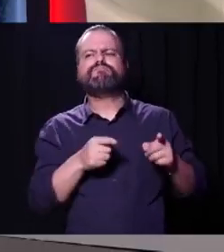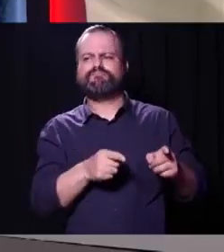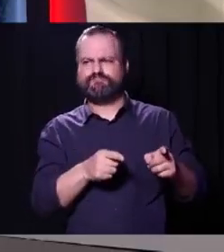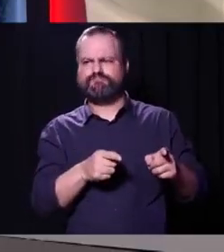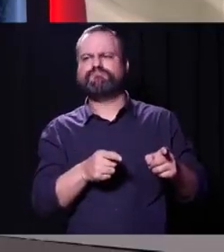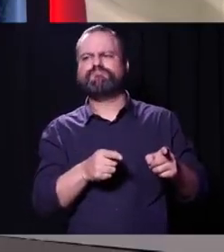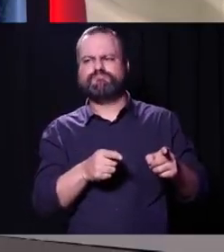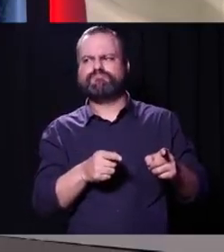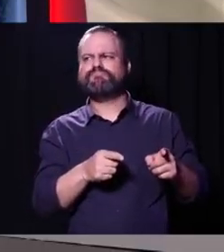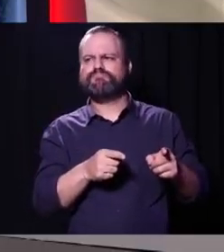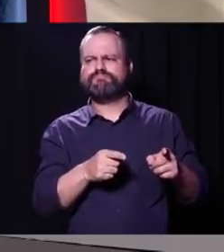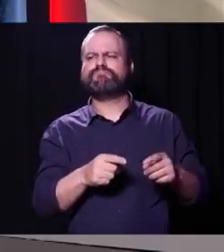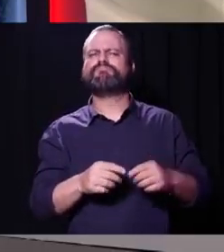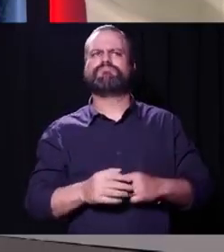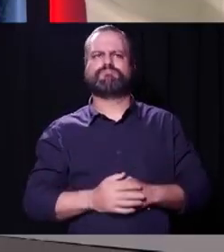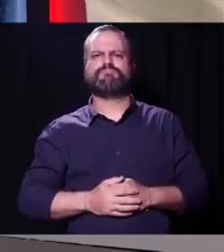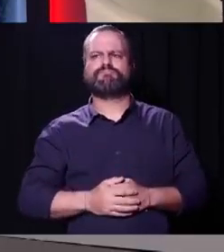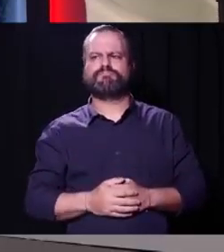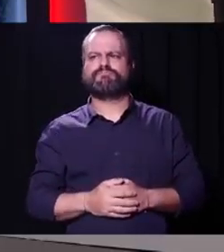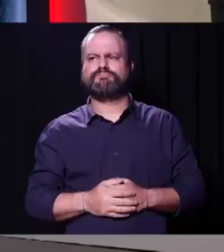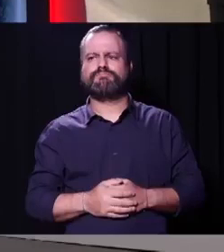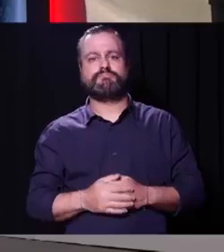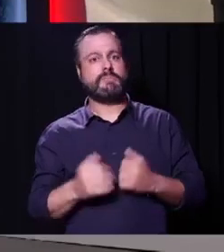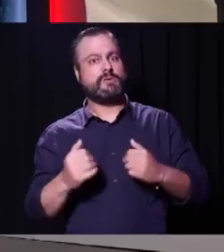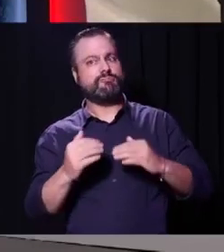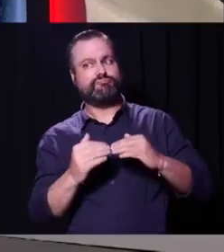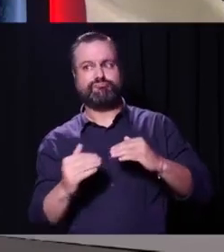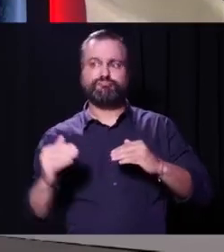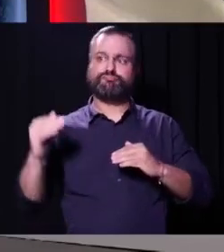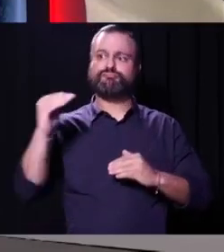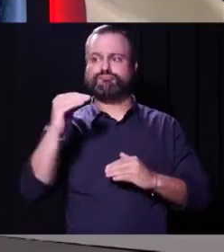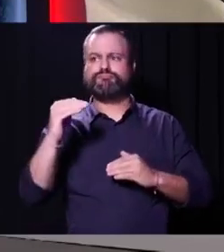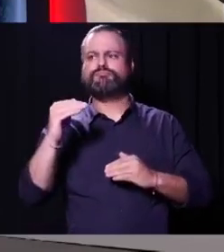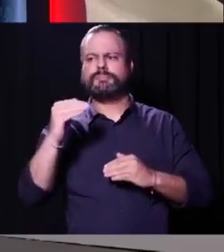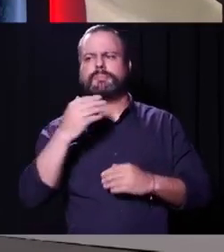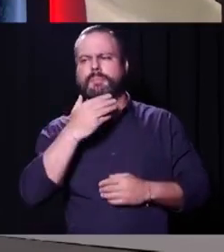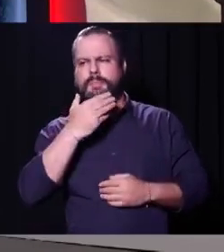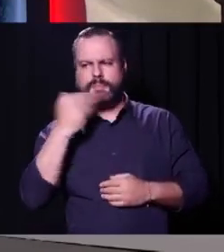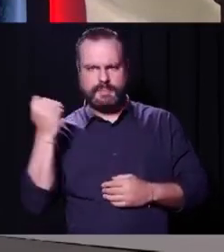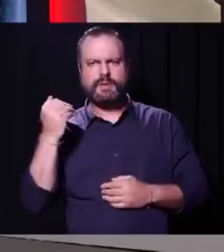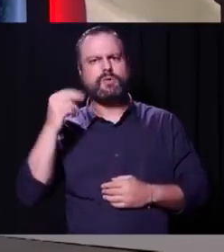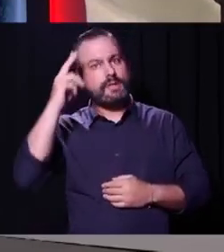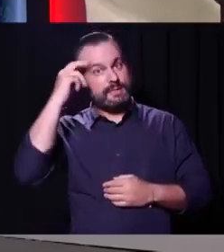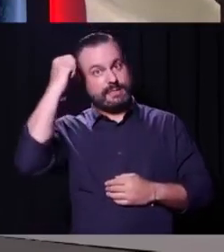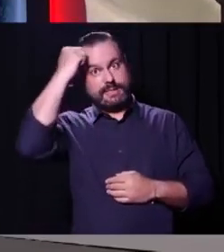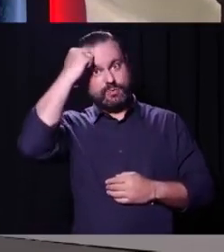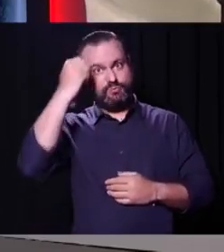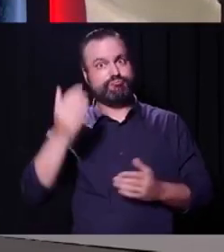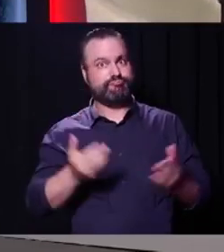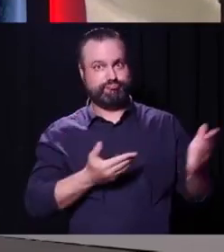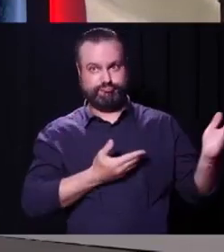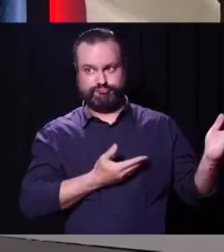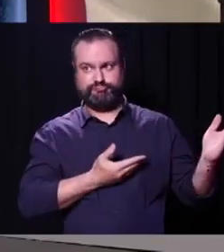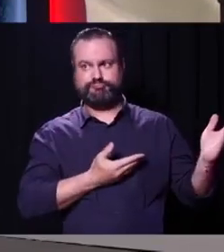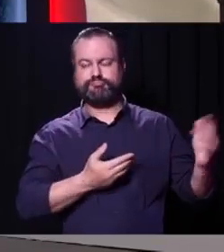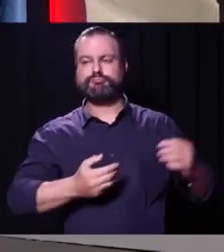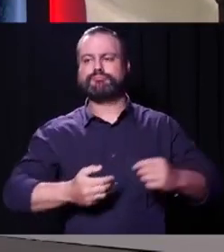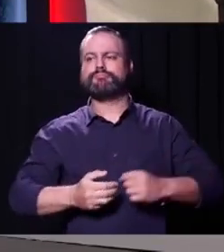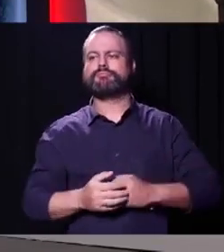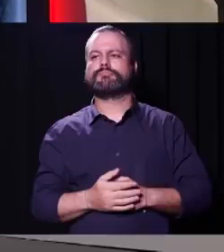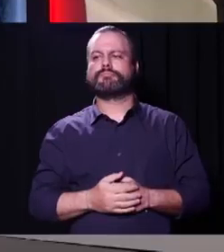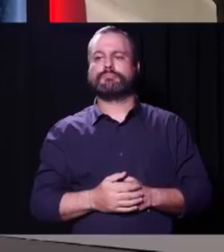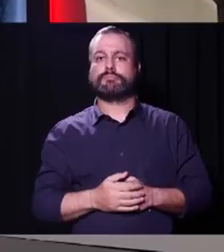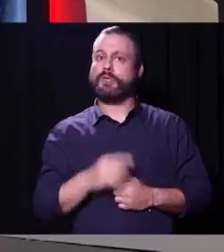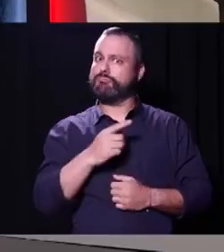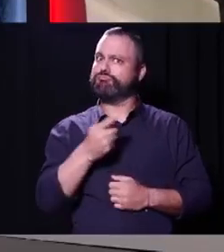las metas que se han identificado en el Plan Visión 2050, que son metas del partido, y para